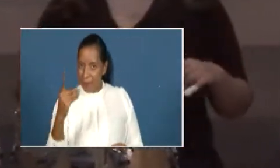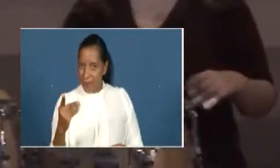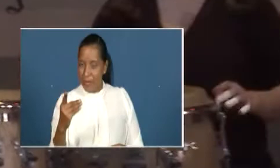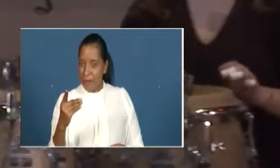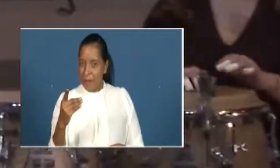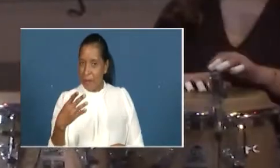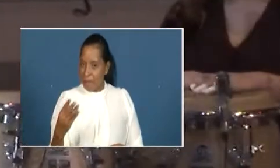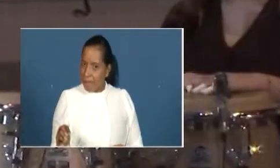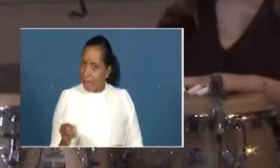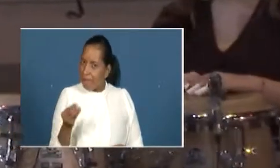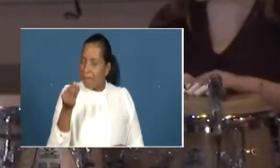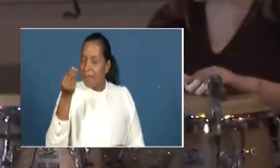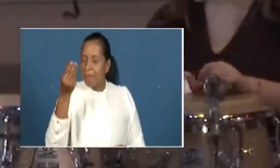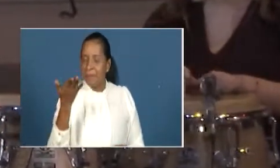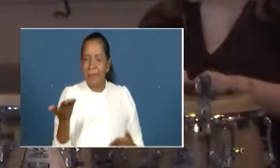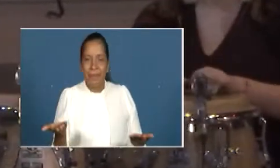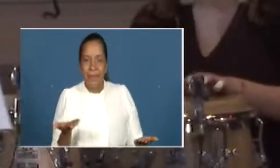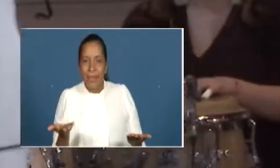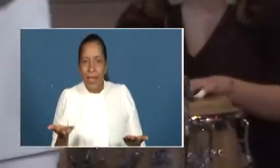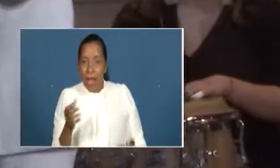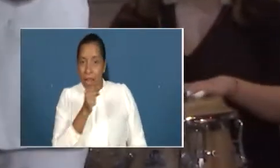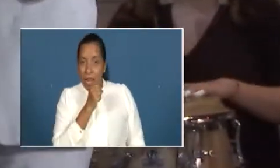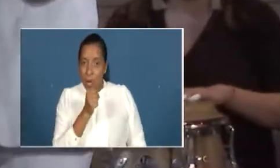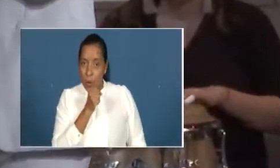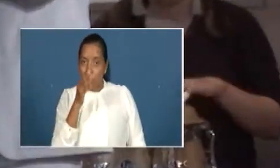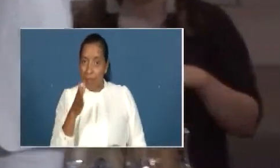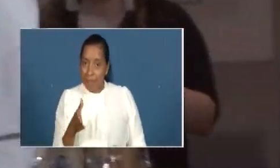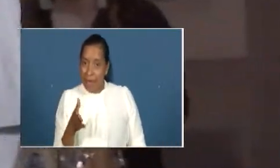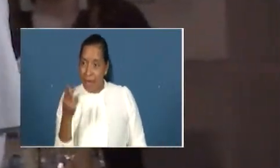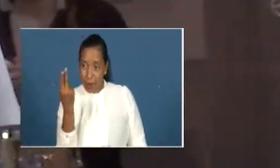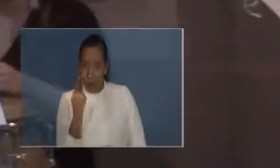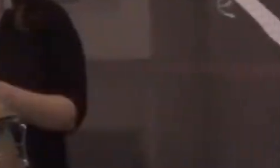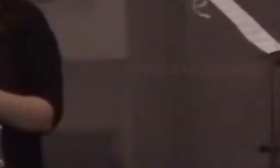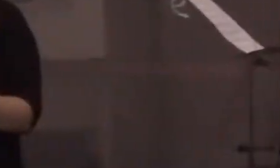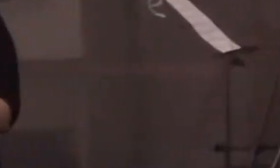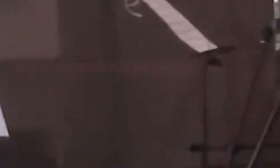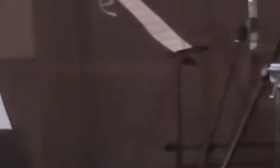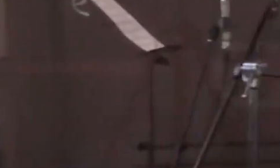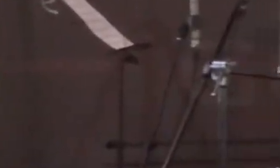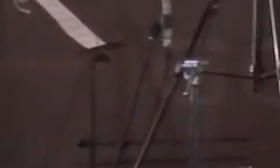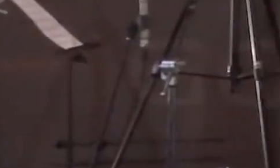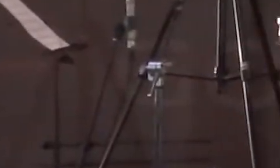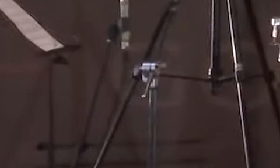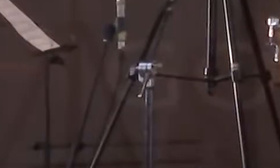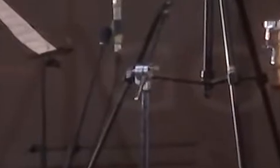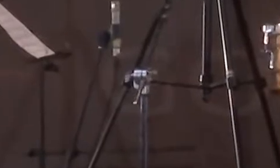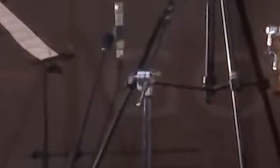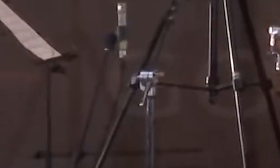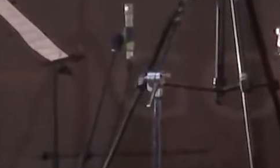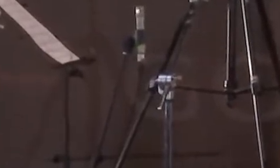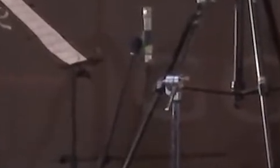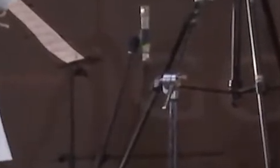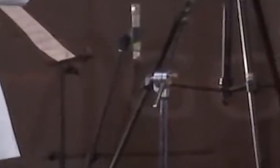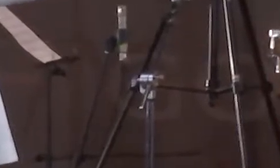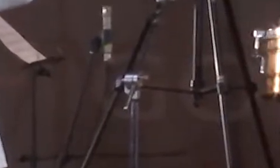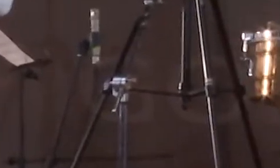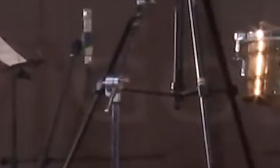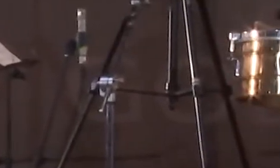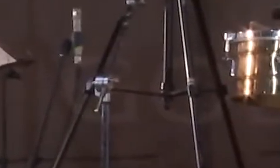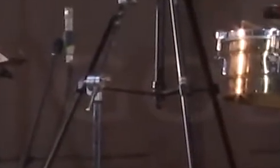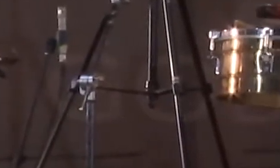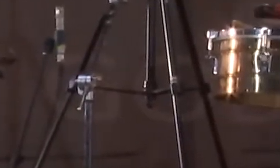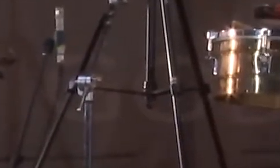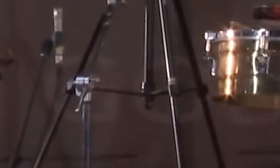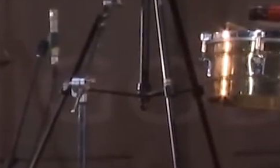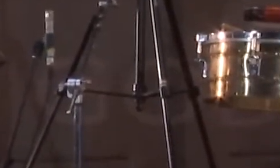me sugirió que lo cantase a dúo con NG2 de Puerto Rico, y así se hizo. Hicimos